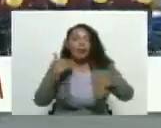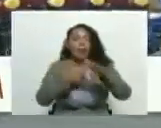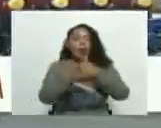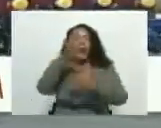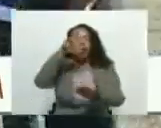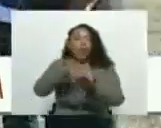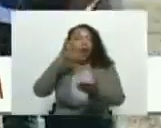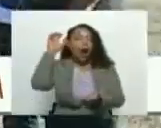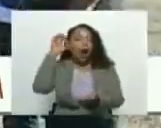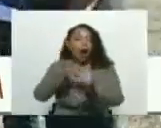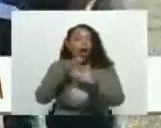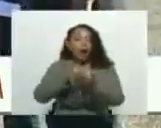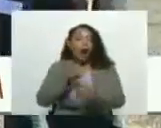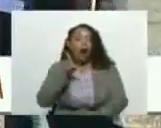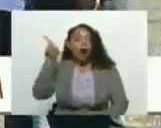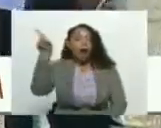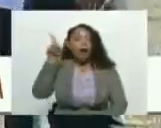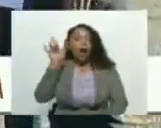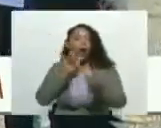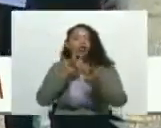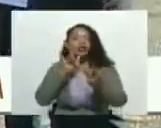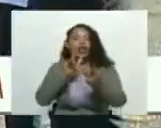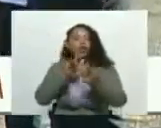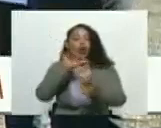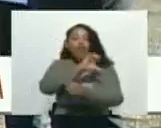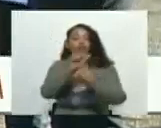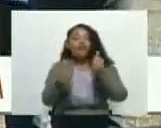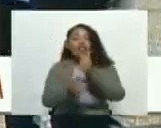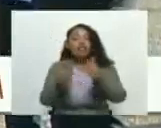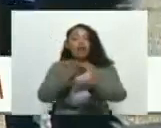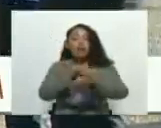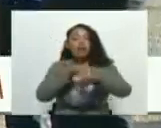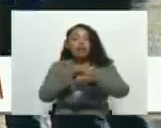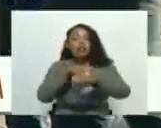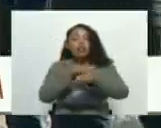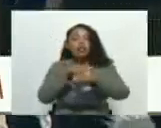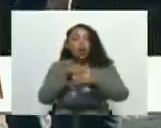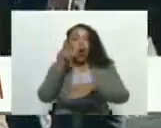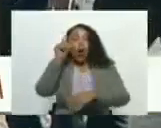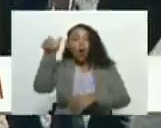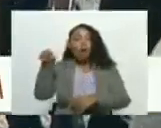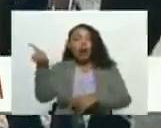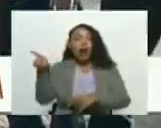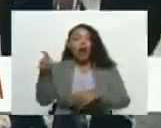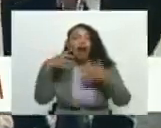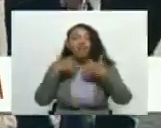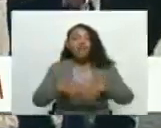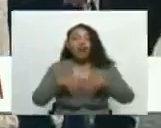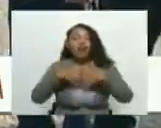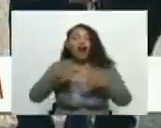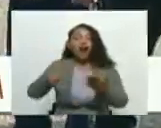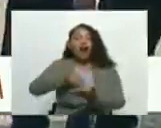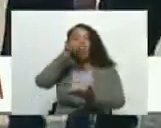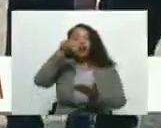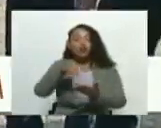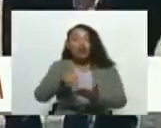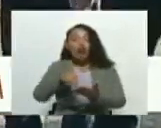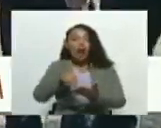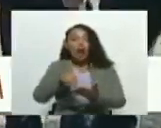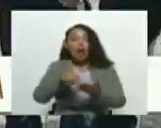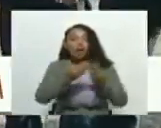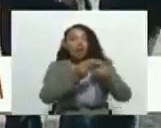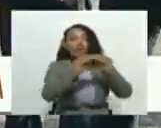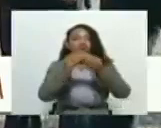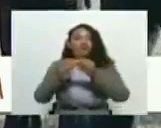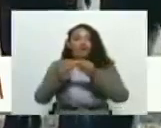Aragua. Allá recibe el viceministro Ender Palencia. Estamos en la fábrica nacional de